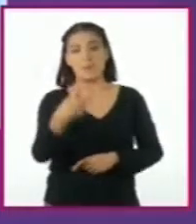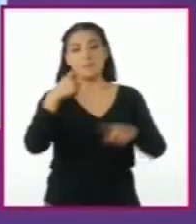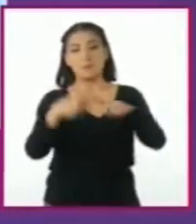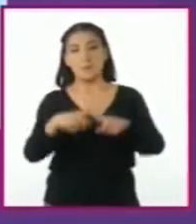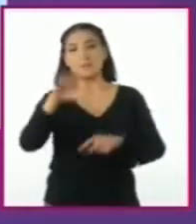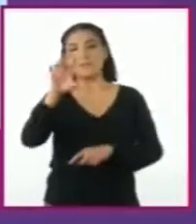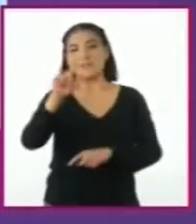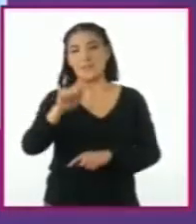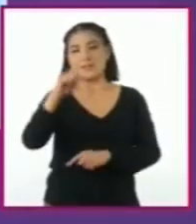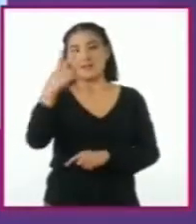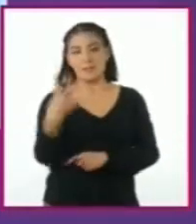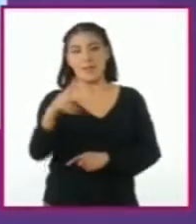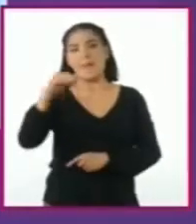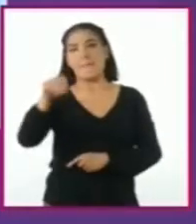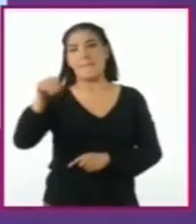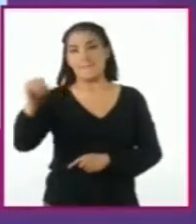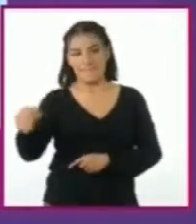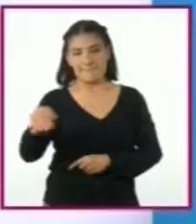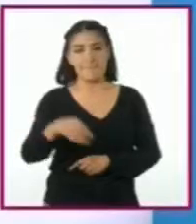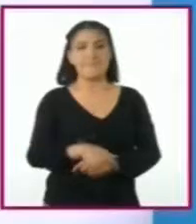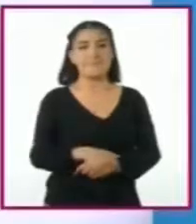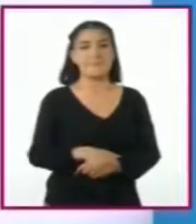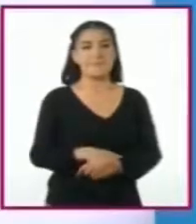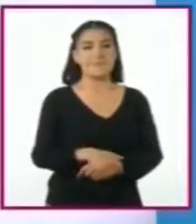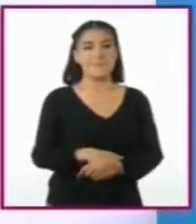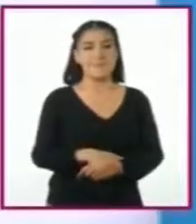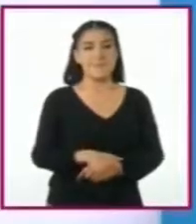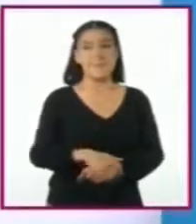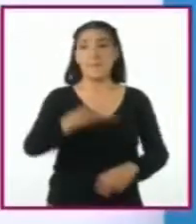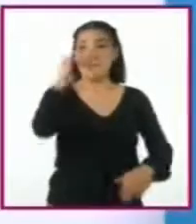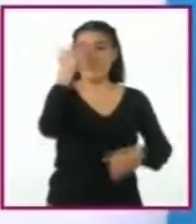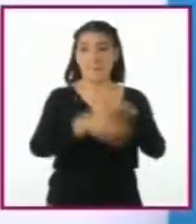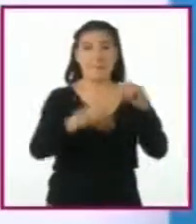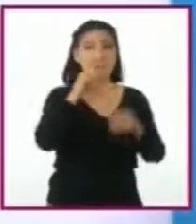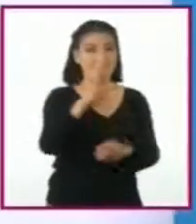por 74 milímetros. Al terminar